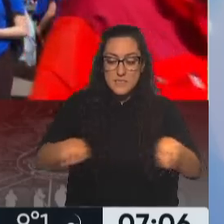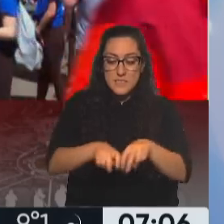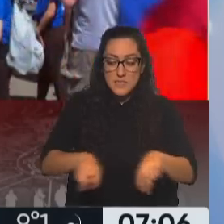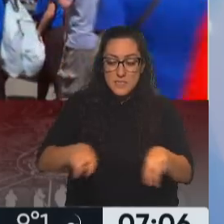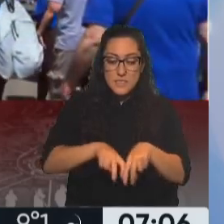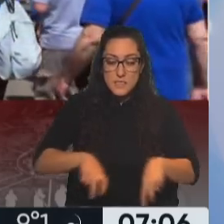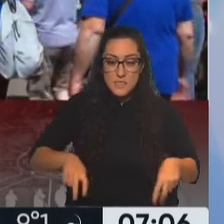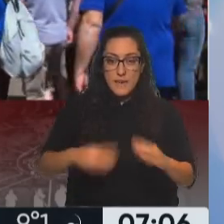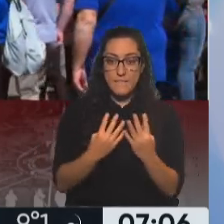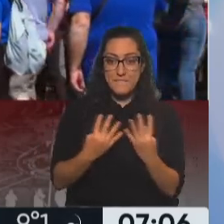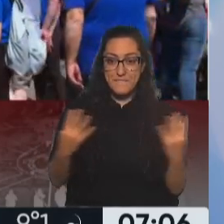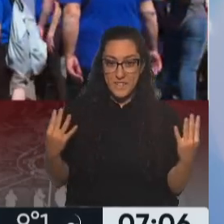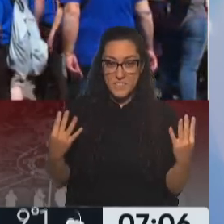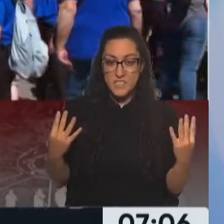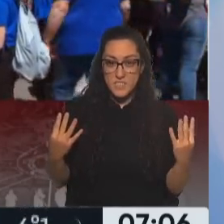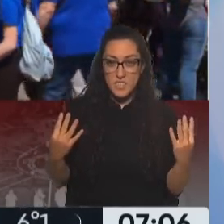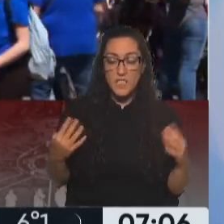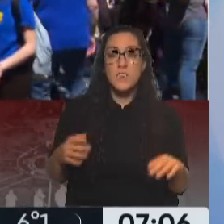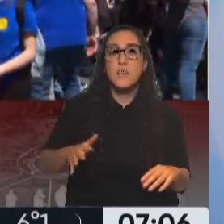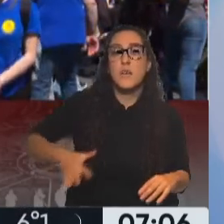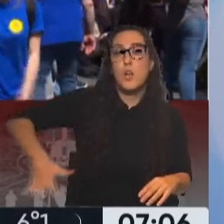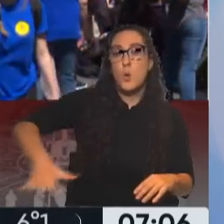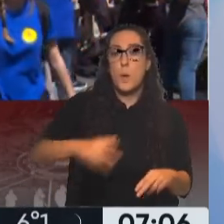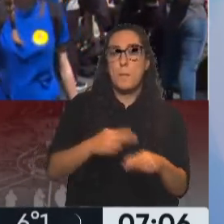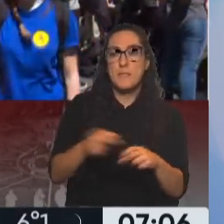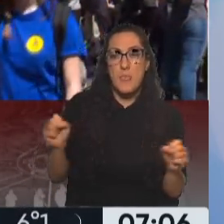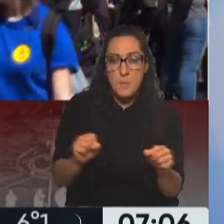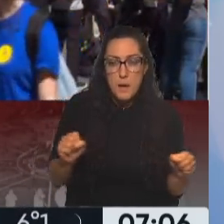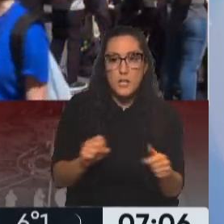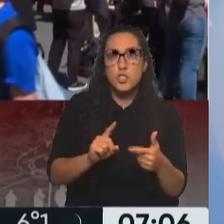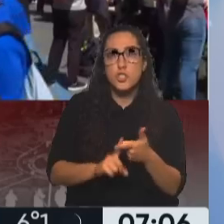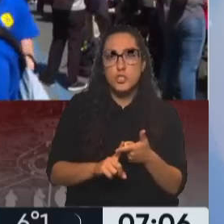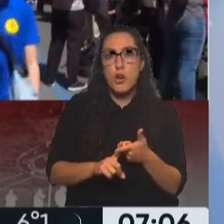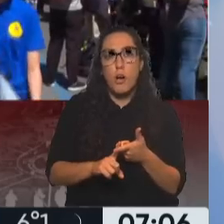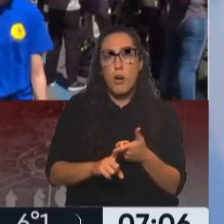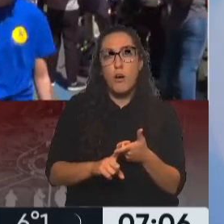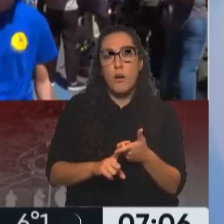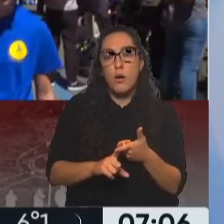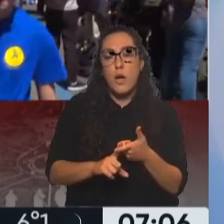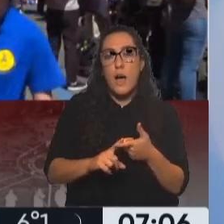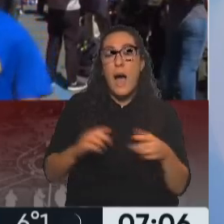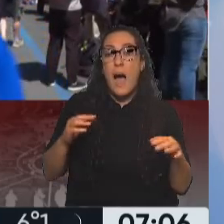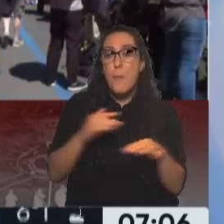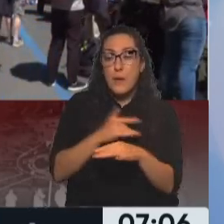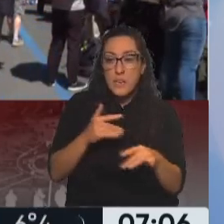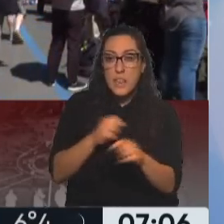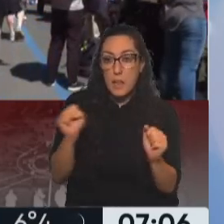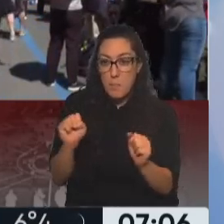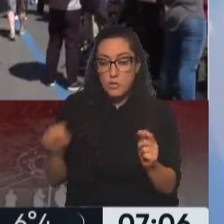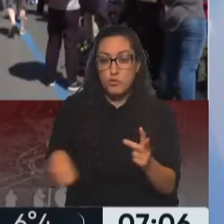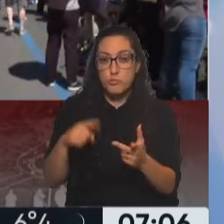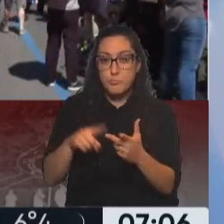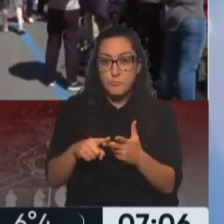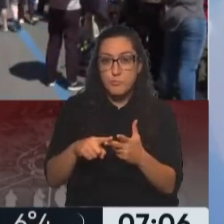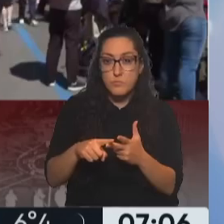después durante todo el perímetro de Plaza de Mayo, también sobre Avenida de Mayo y las diferentes